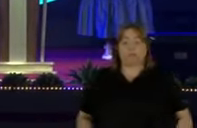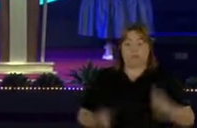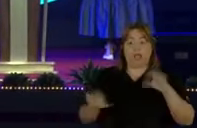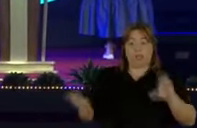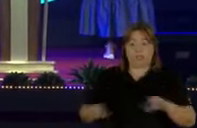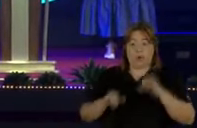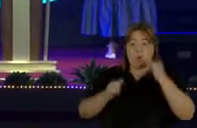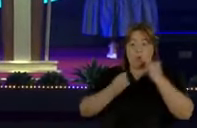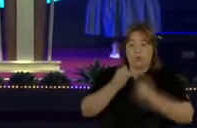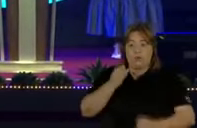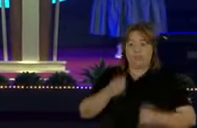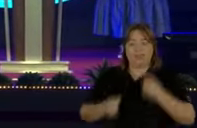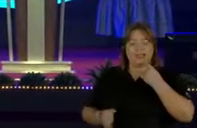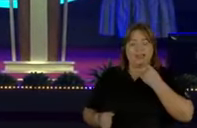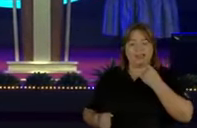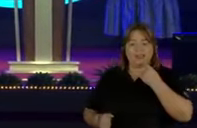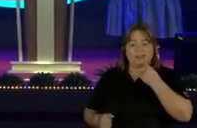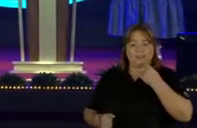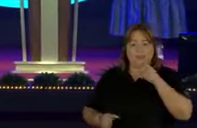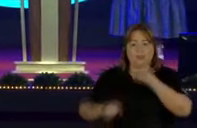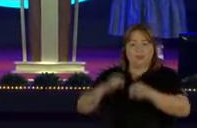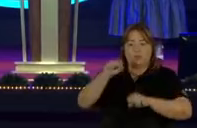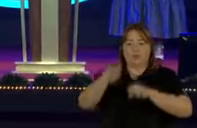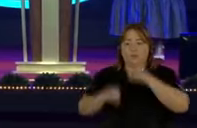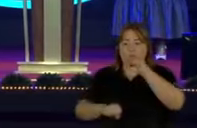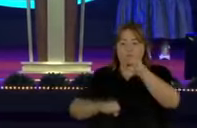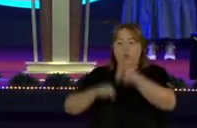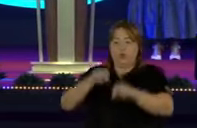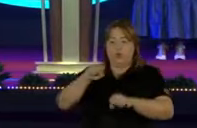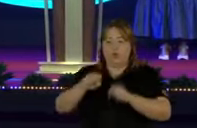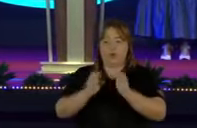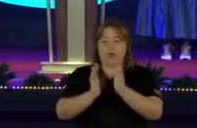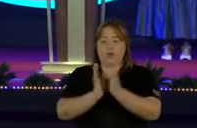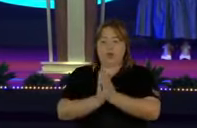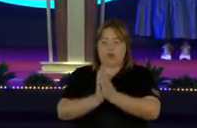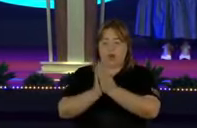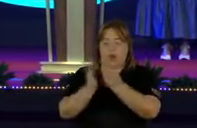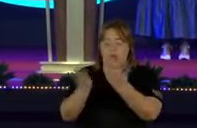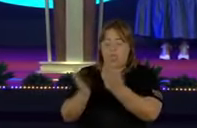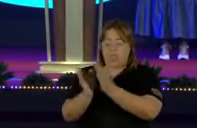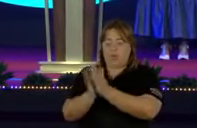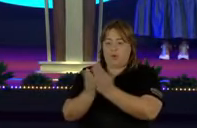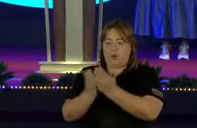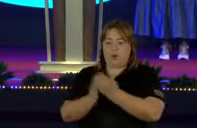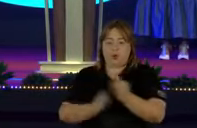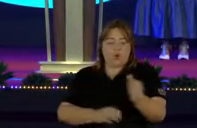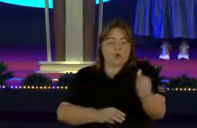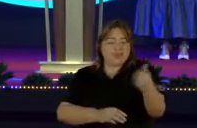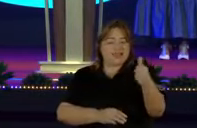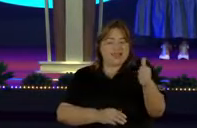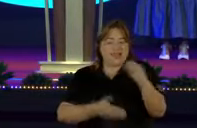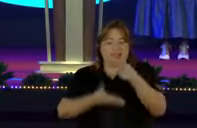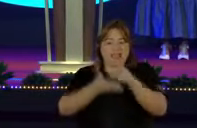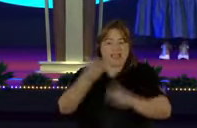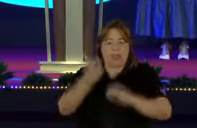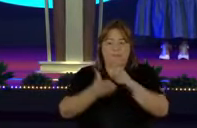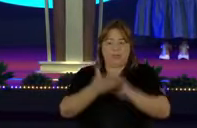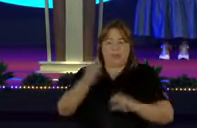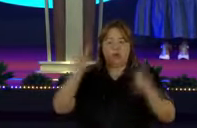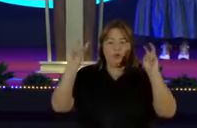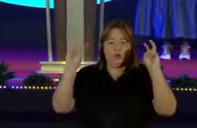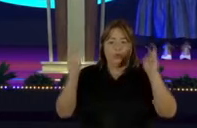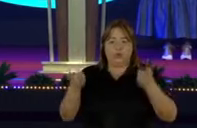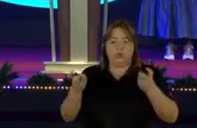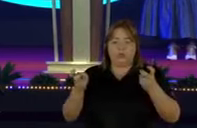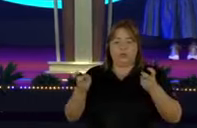Dios me dijo: con esa carrera vas a llevarte un libro de 10 capítulos. me dio el libro, me dio el título,